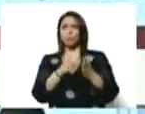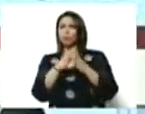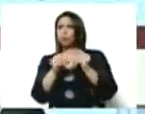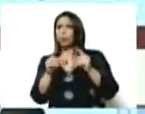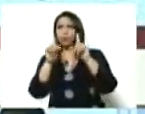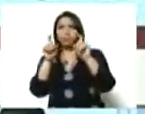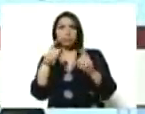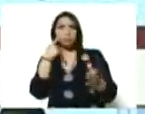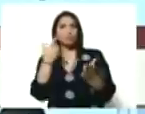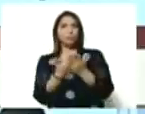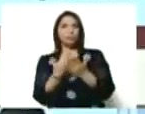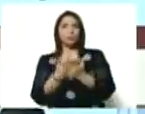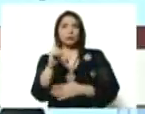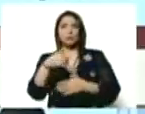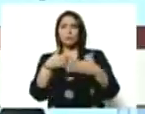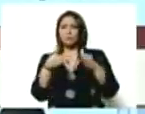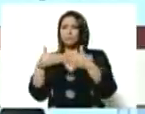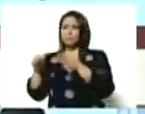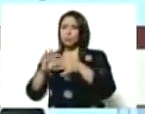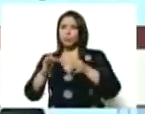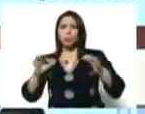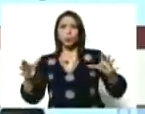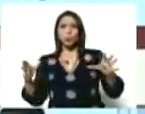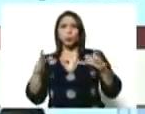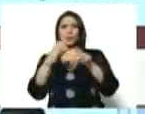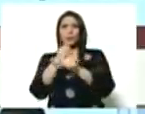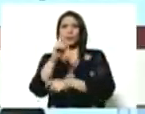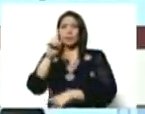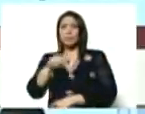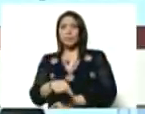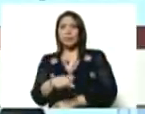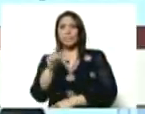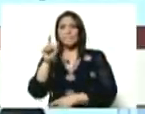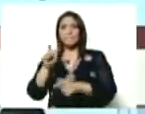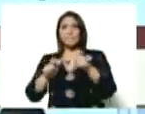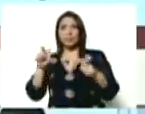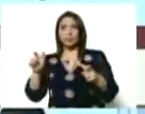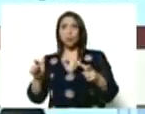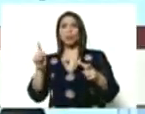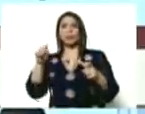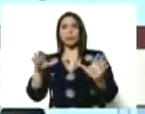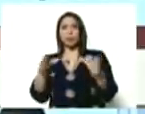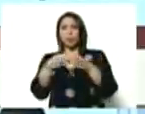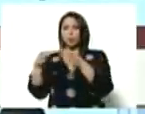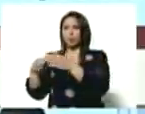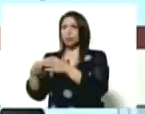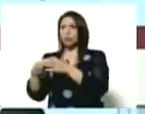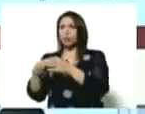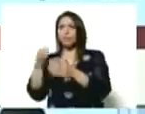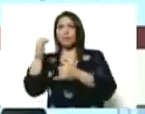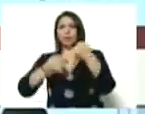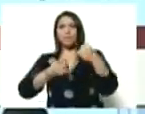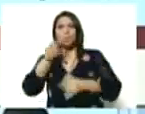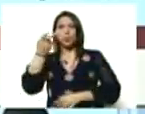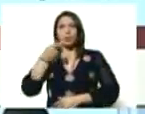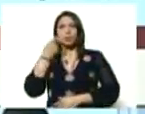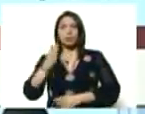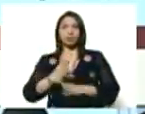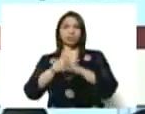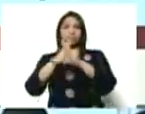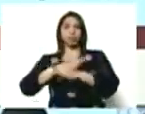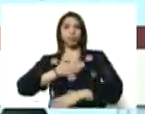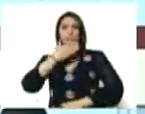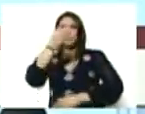auditoría, va a garantizar la cadena de confianza también a las organizaciones con fines políticos. Aquí me detengo para poder